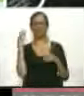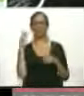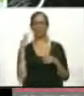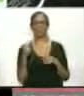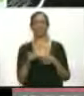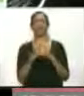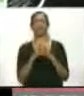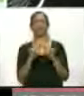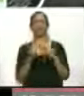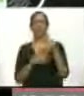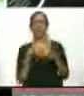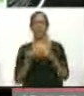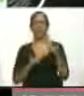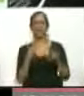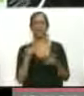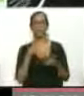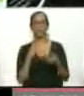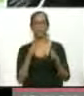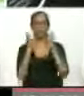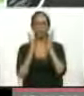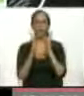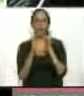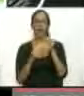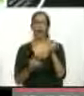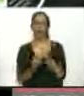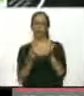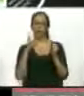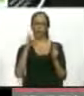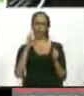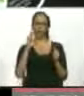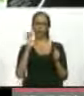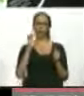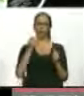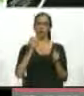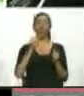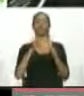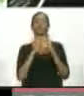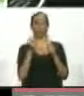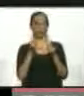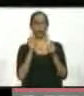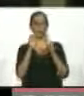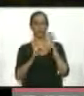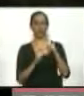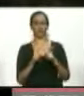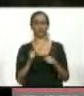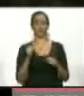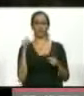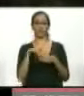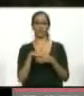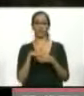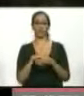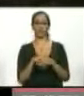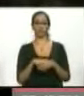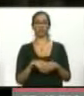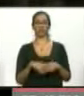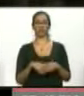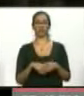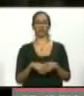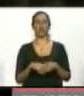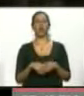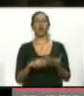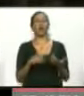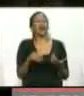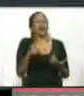la maquinaria política se enfrascó apoyar a duke y todos compraron votos para elegir a duque manejo de cupos